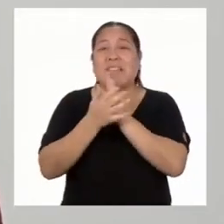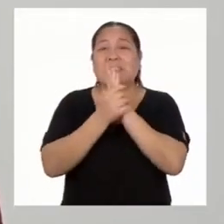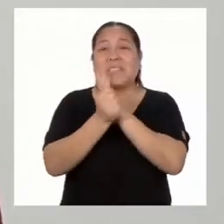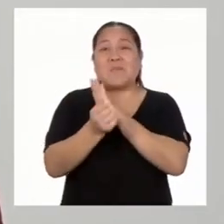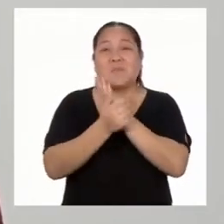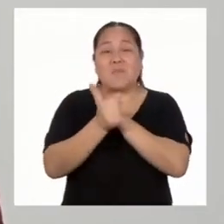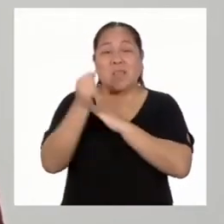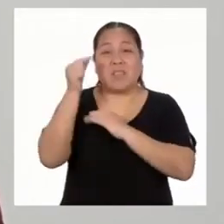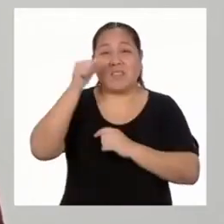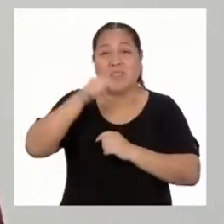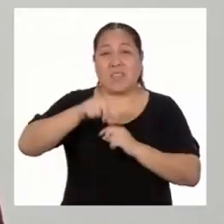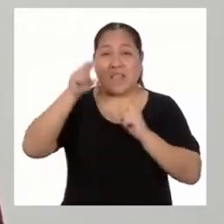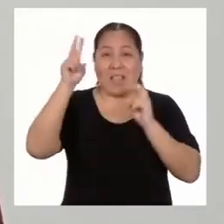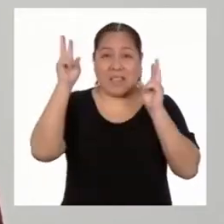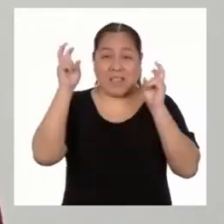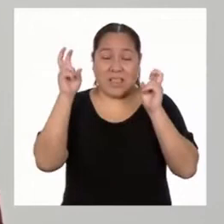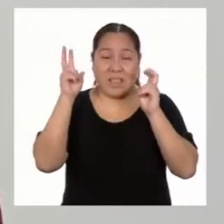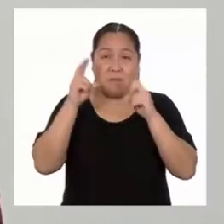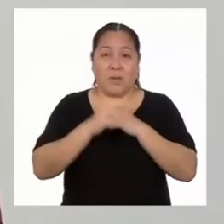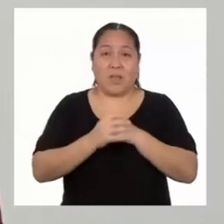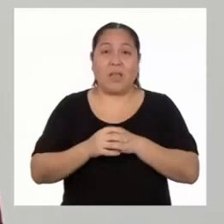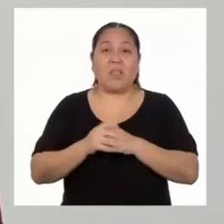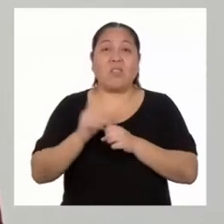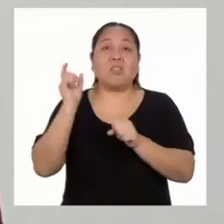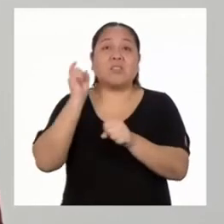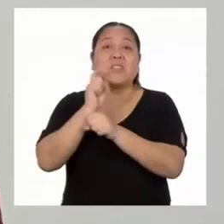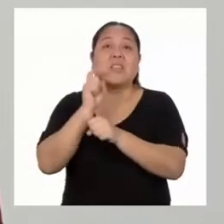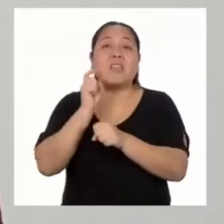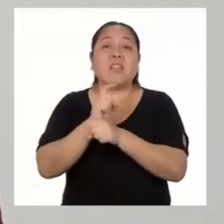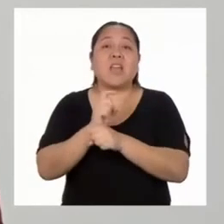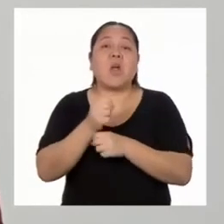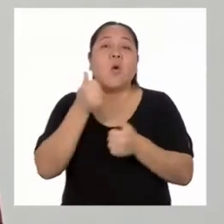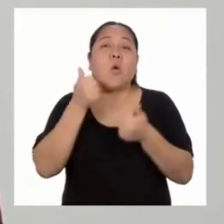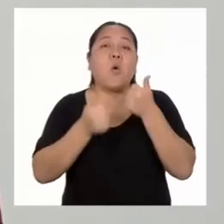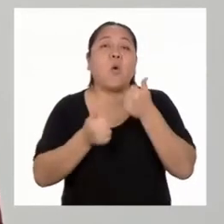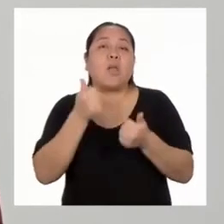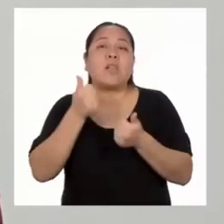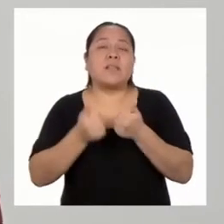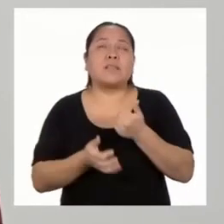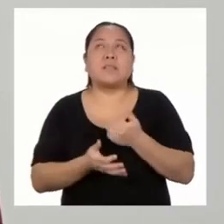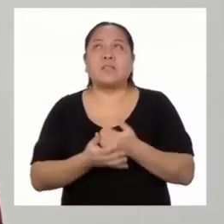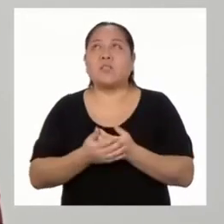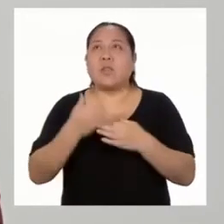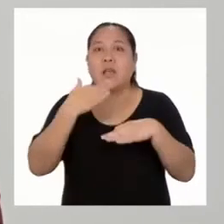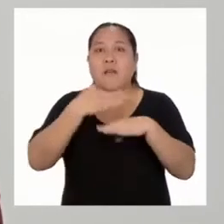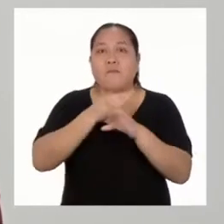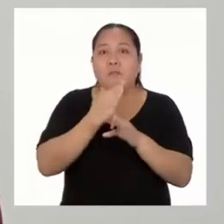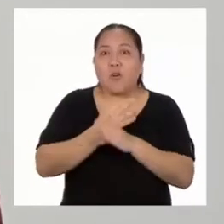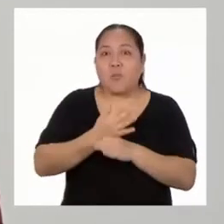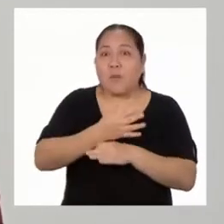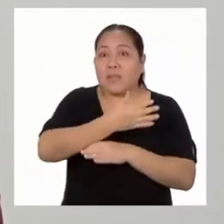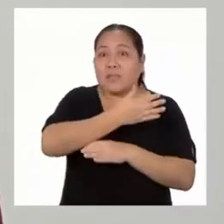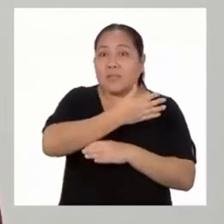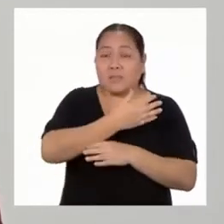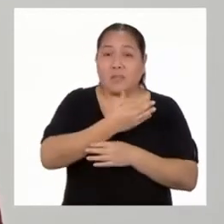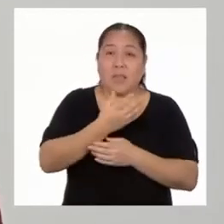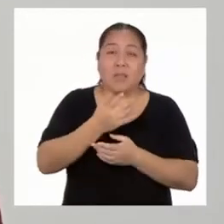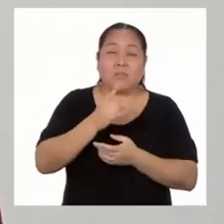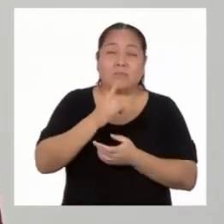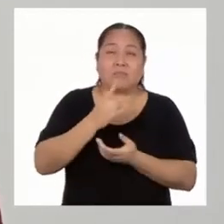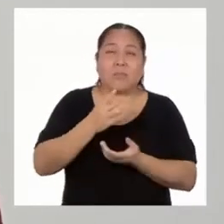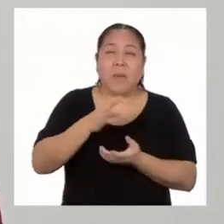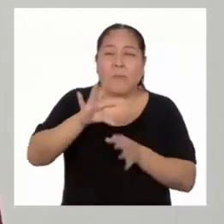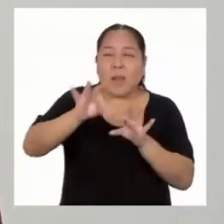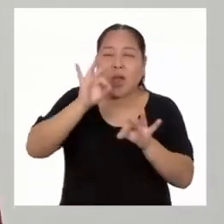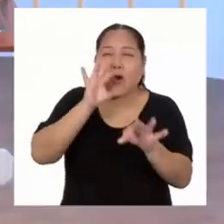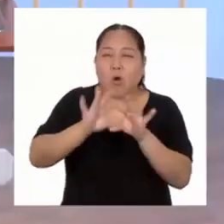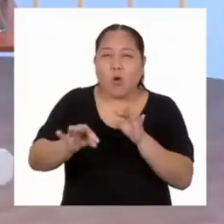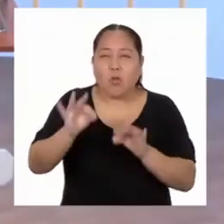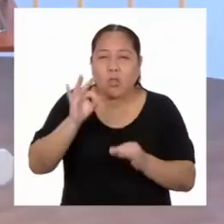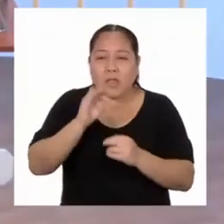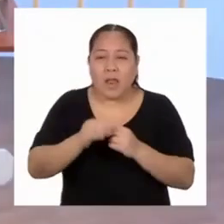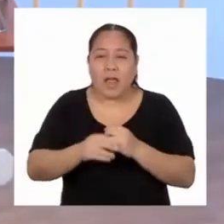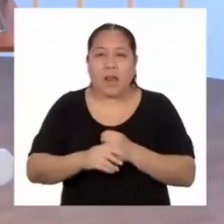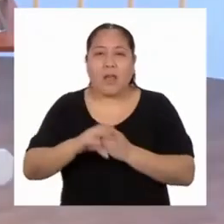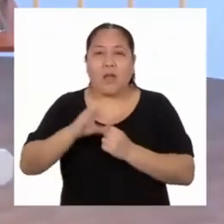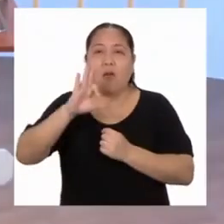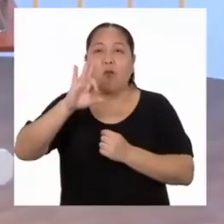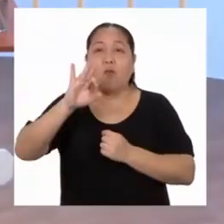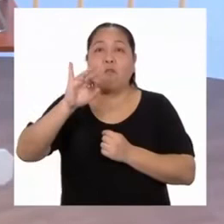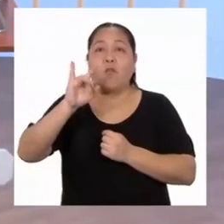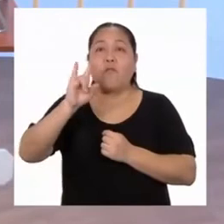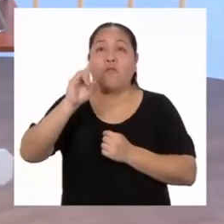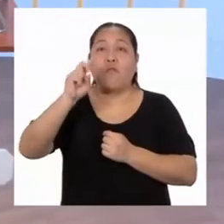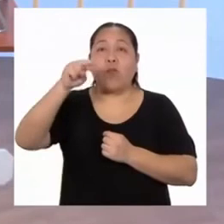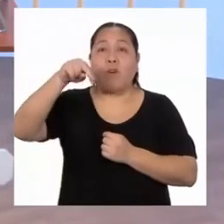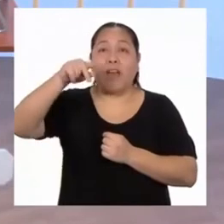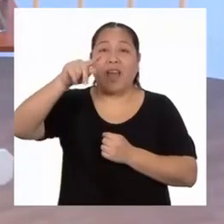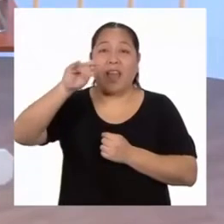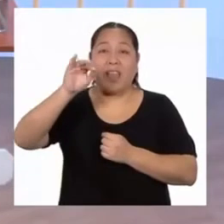que nos asesorará respecto a los criterios que debemos considerar para la búsqueda y selección de fuentes confiables. Chicas y chicos,